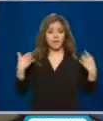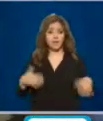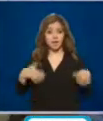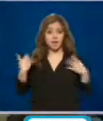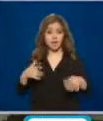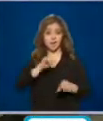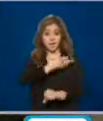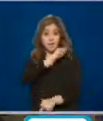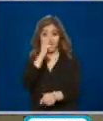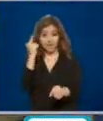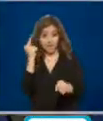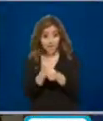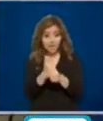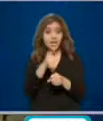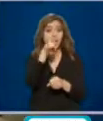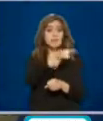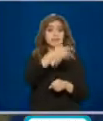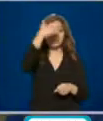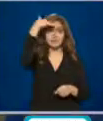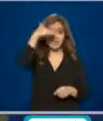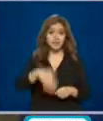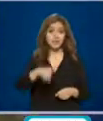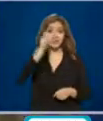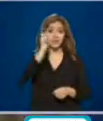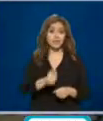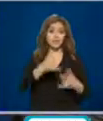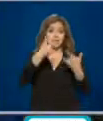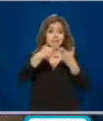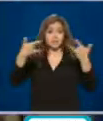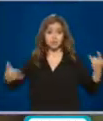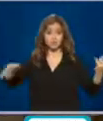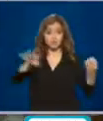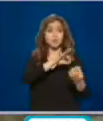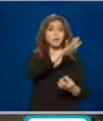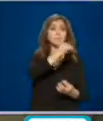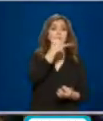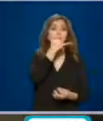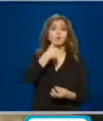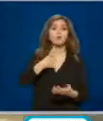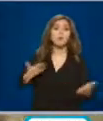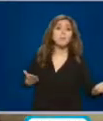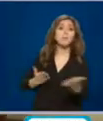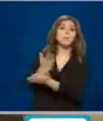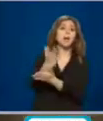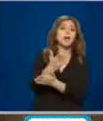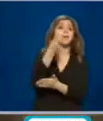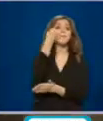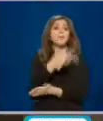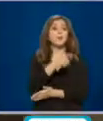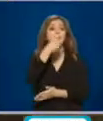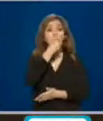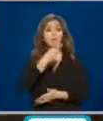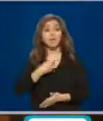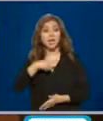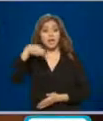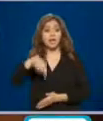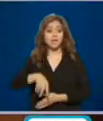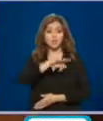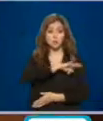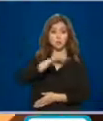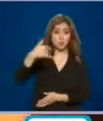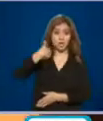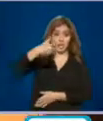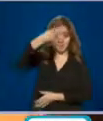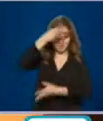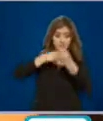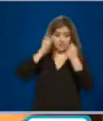andan la historia del mariachi. Perdón que ande de metiche, pero me dijeron que aquí podía aprender un poco de la historia